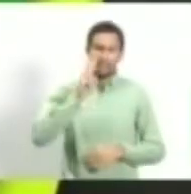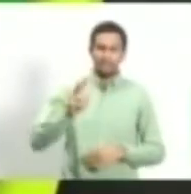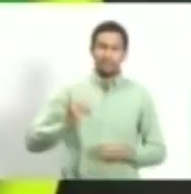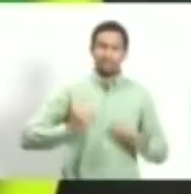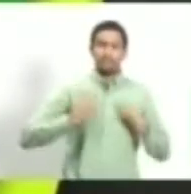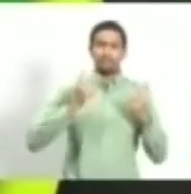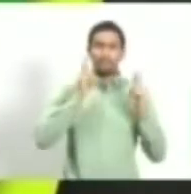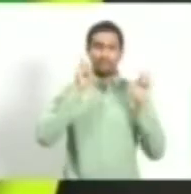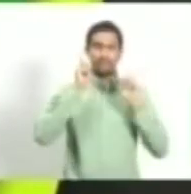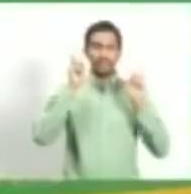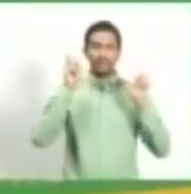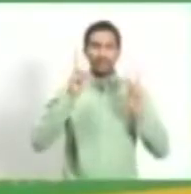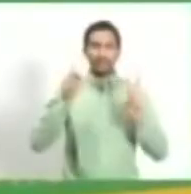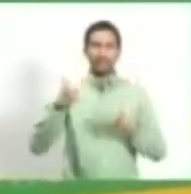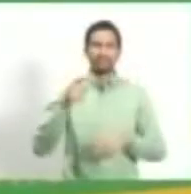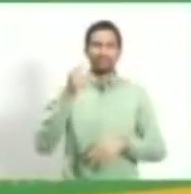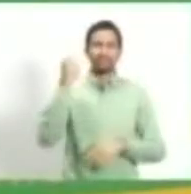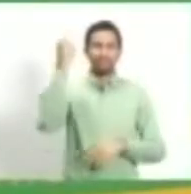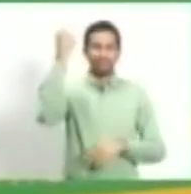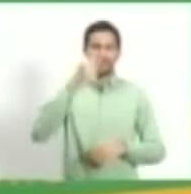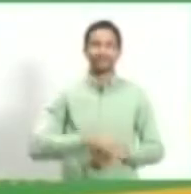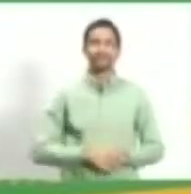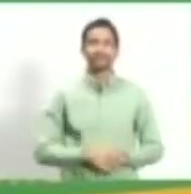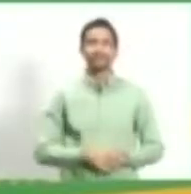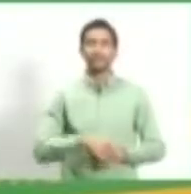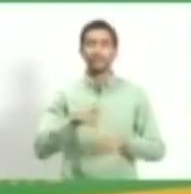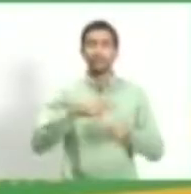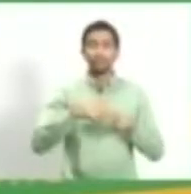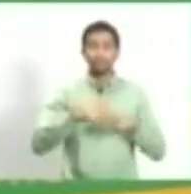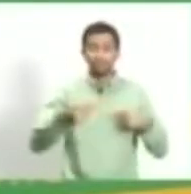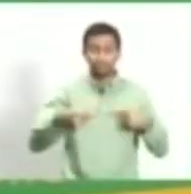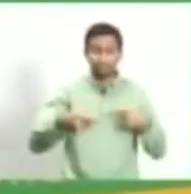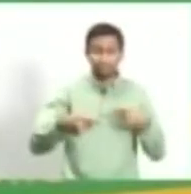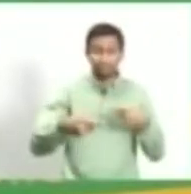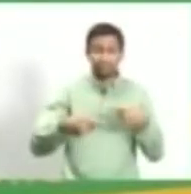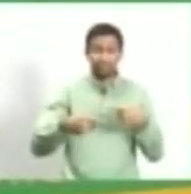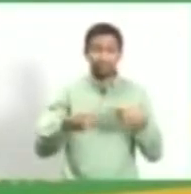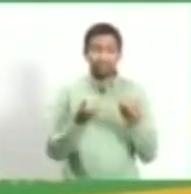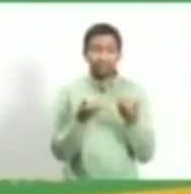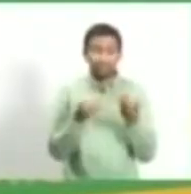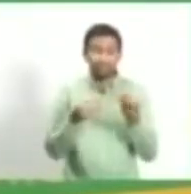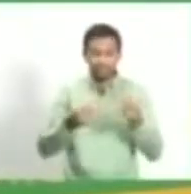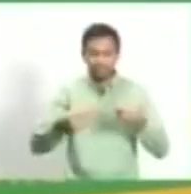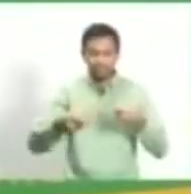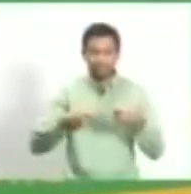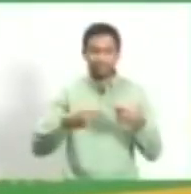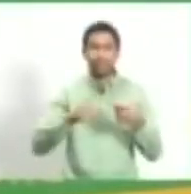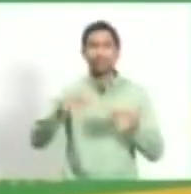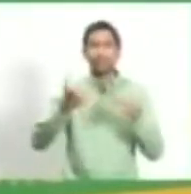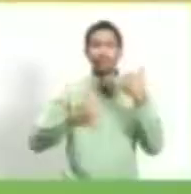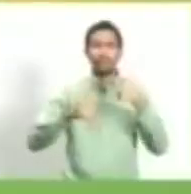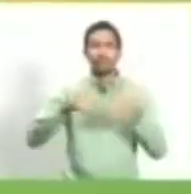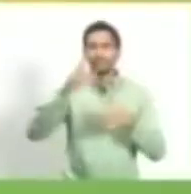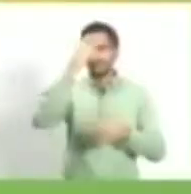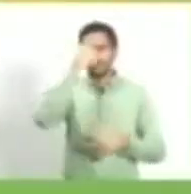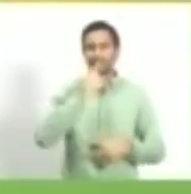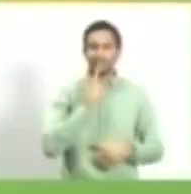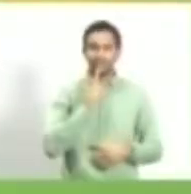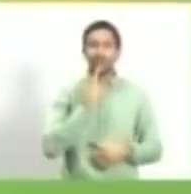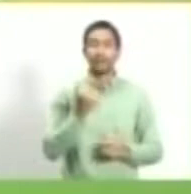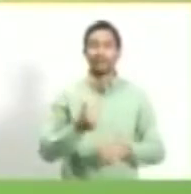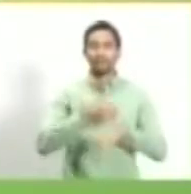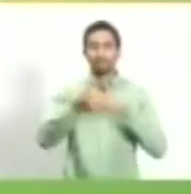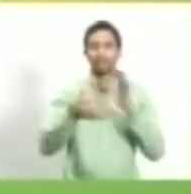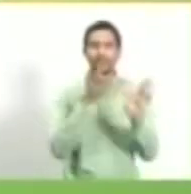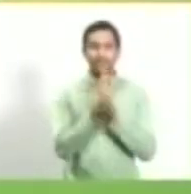nunca. Conteo regresivo para los Juegos Bolivarianos de Santa Marta. Aquí les tengo la información. Marc Anthony